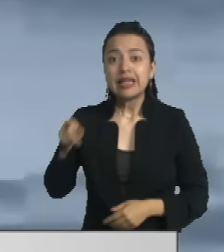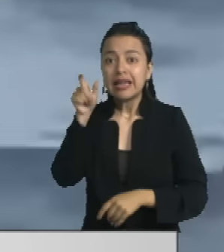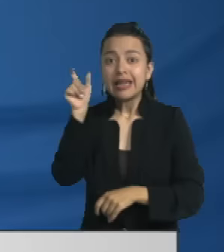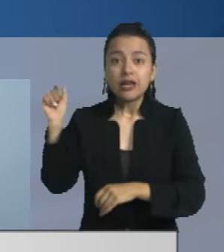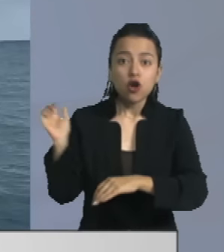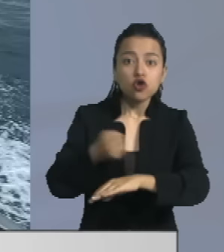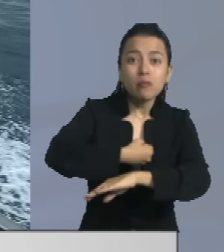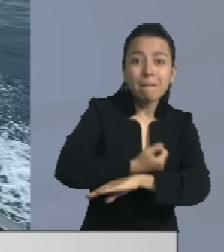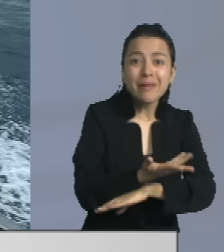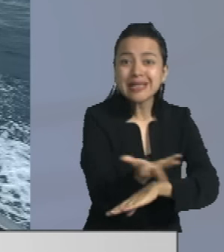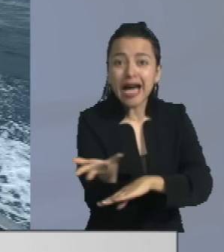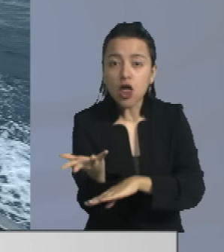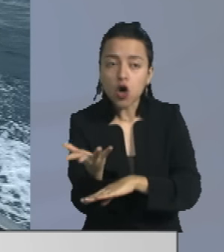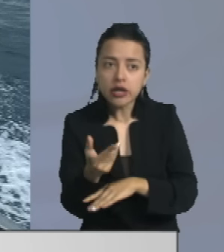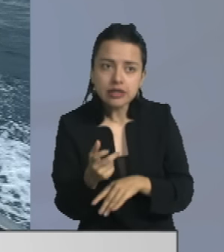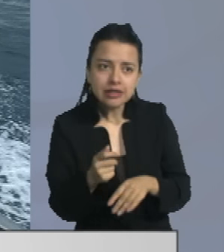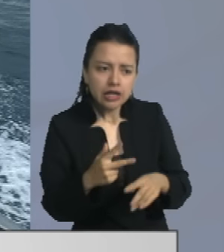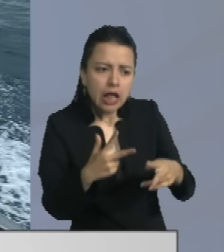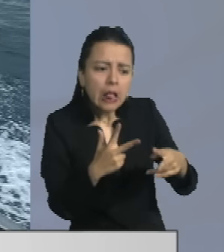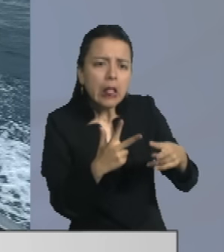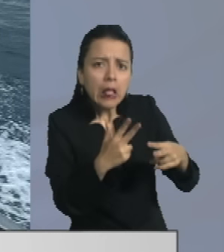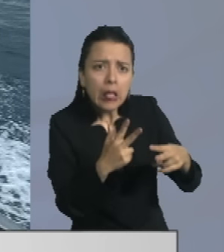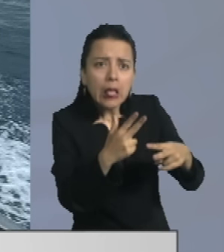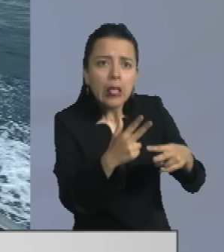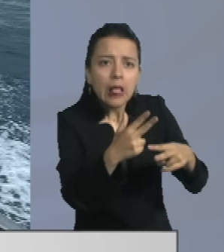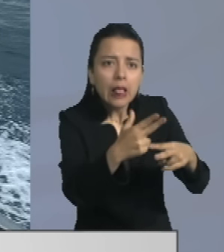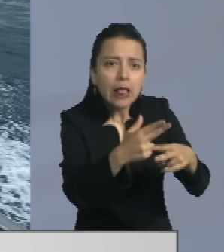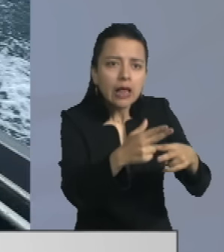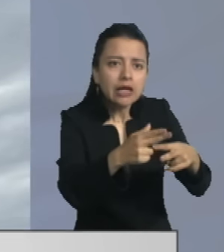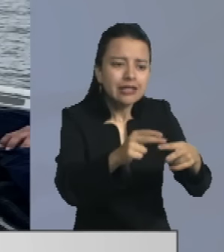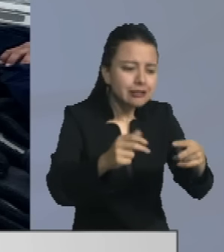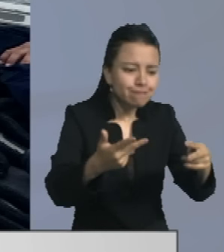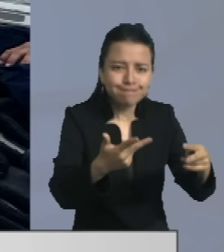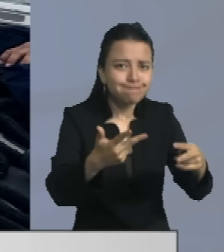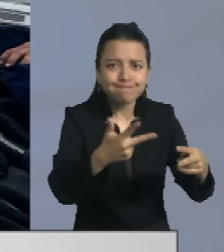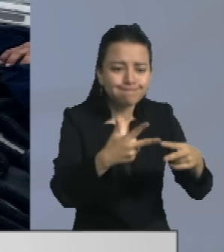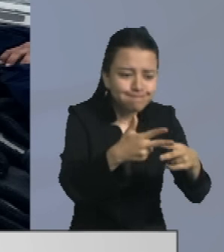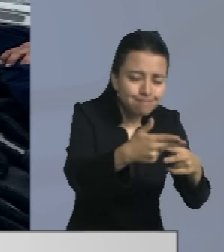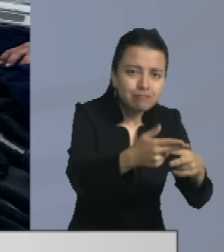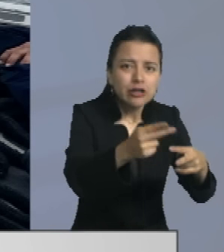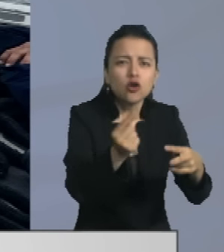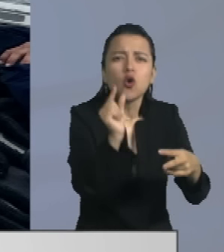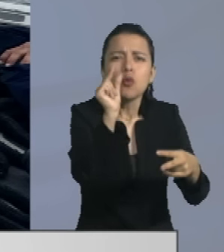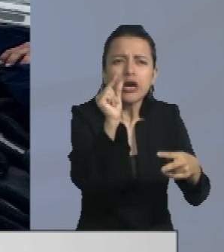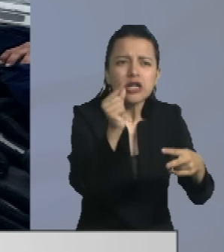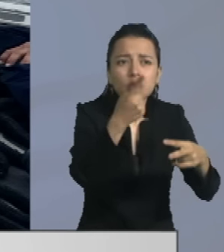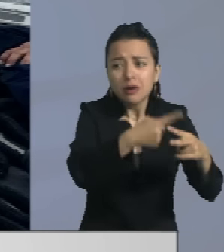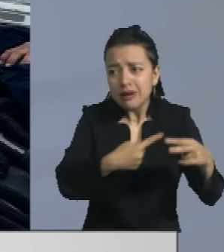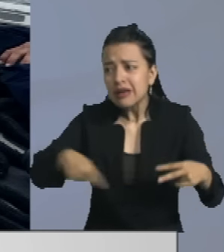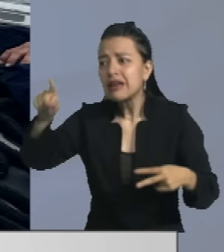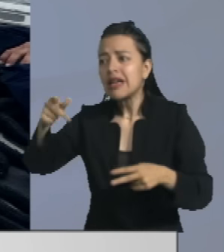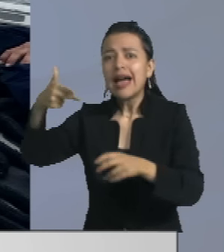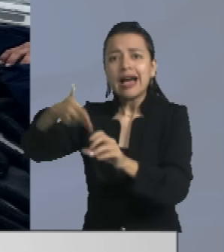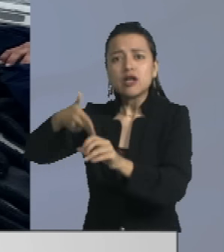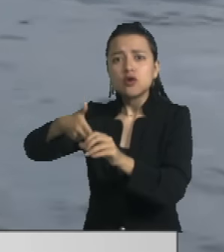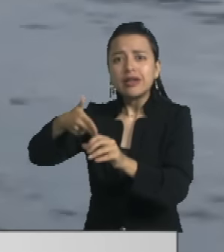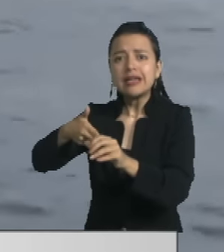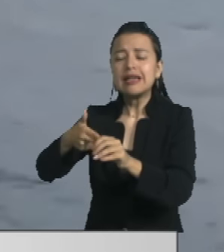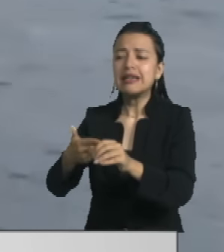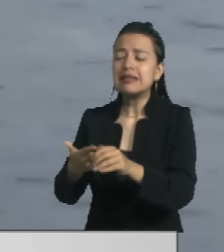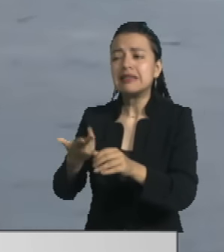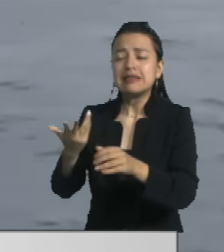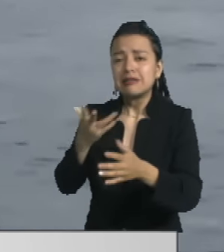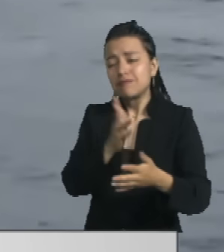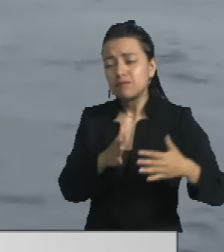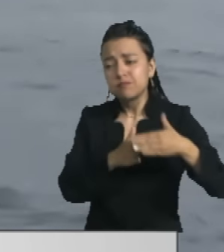esta malla sin embargo tuvieron que regresar a la costa por motivos de combustible y para dar aviso a las autoridades inmediatamente se conoció